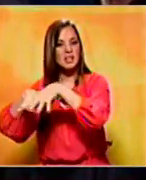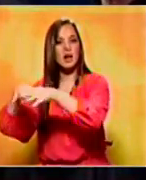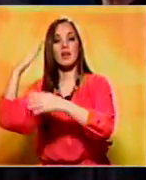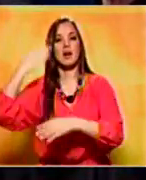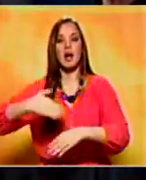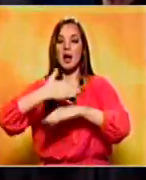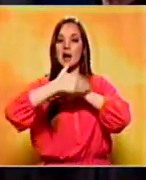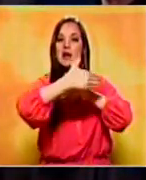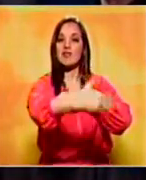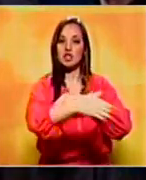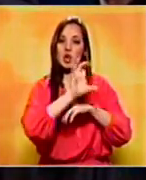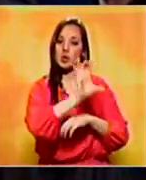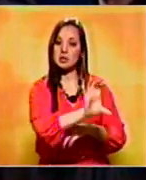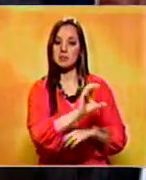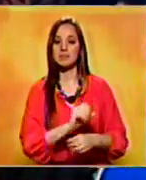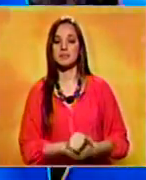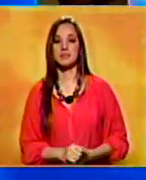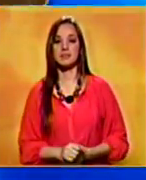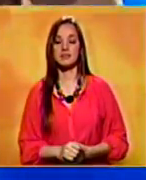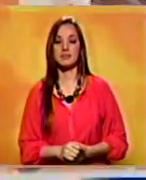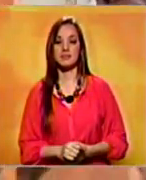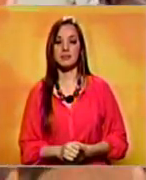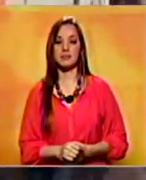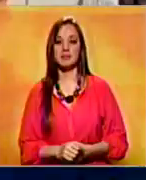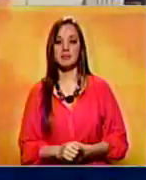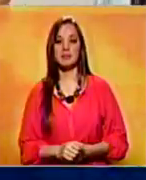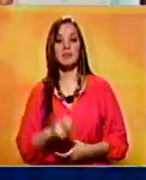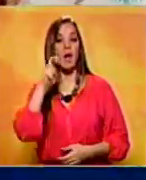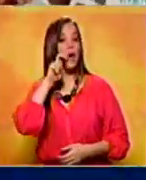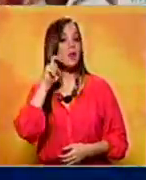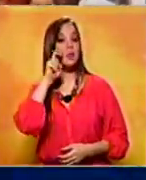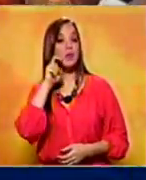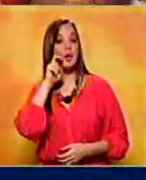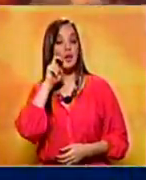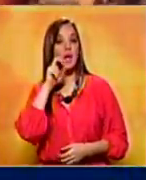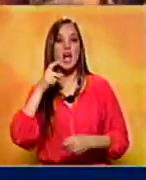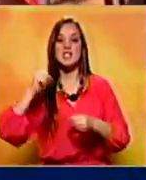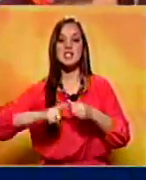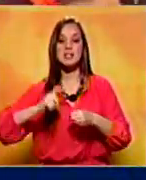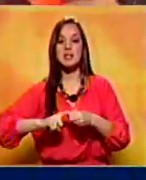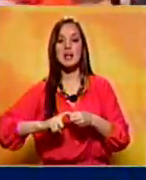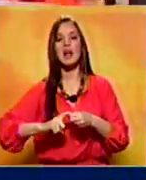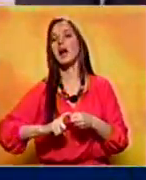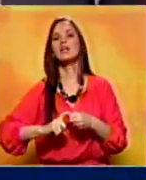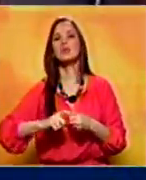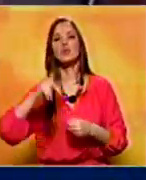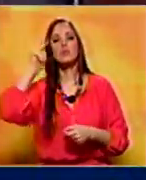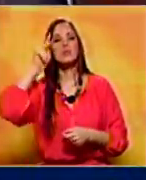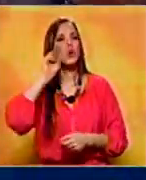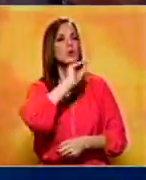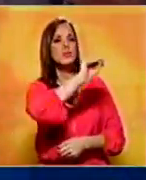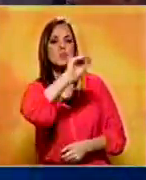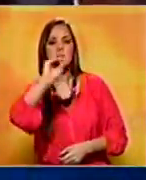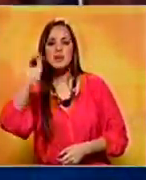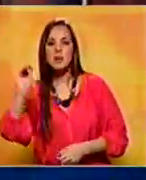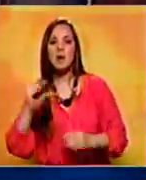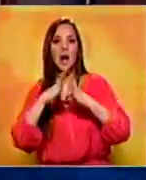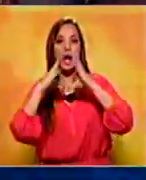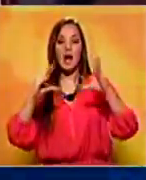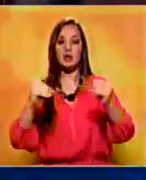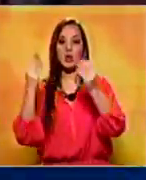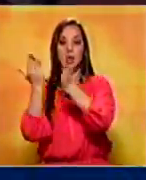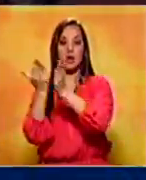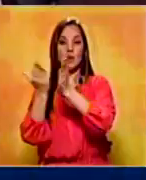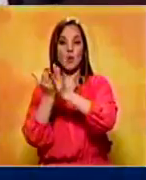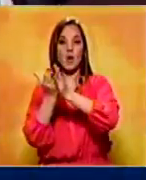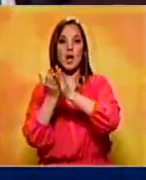la frontera con ese país. En Nigeria, el sindicato de profesores hizo un llamado a todos los centros de educación